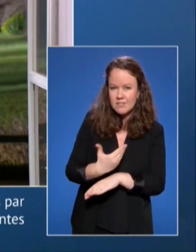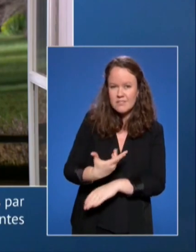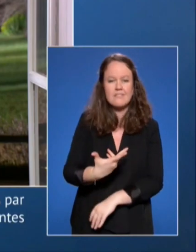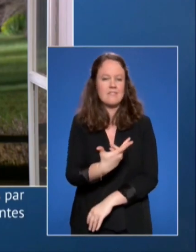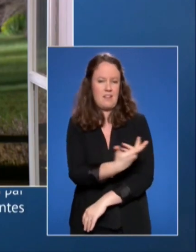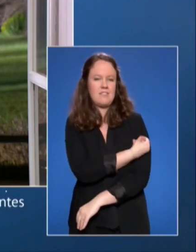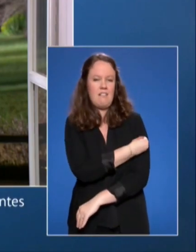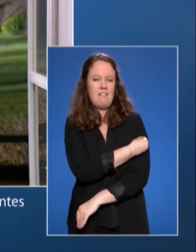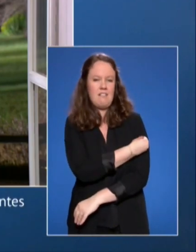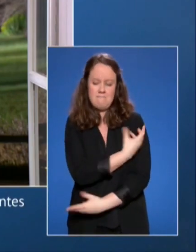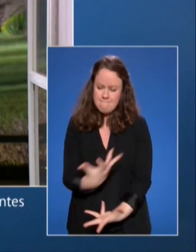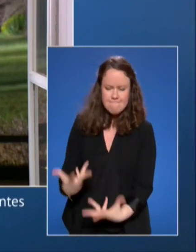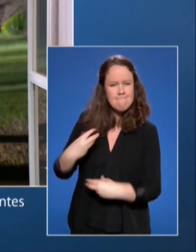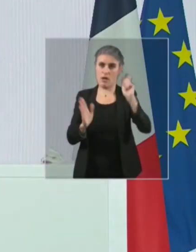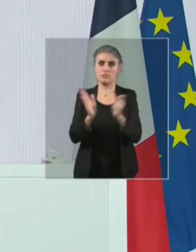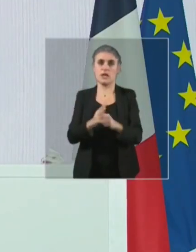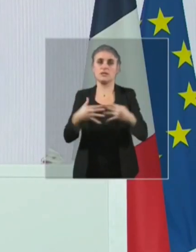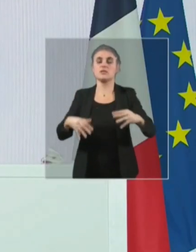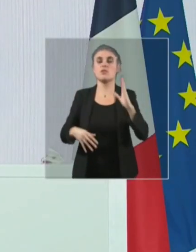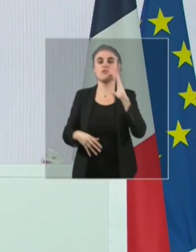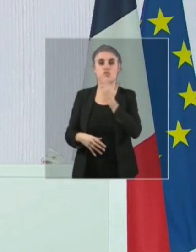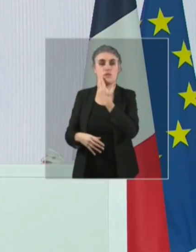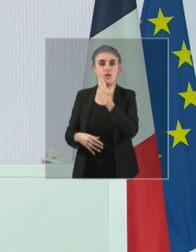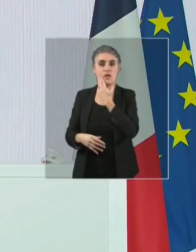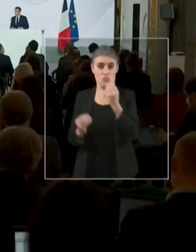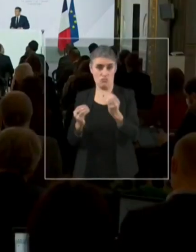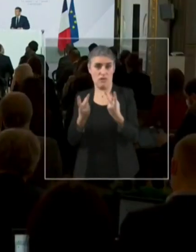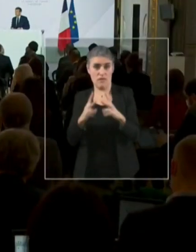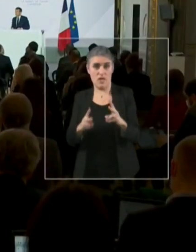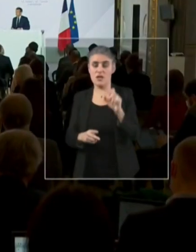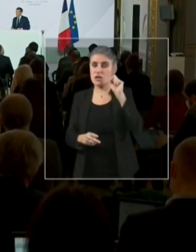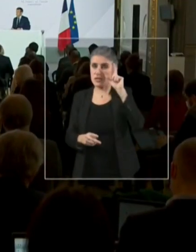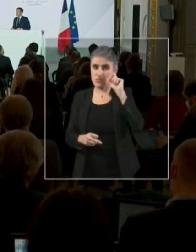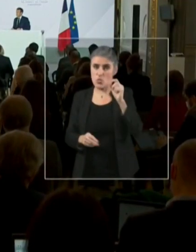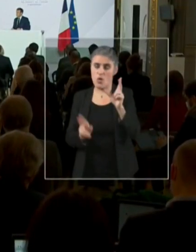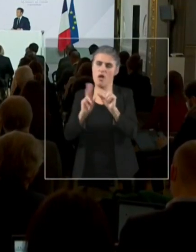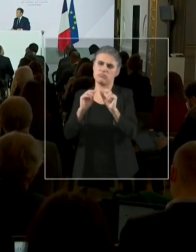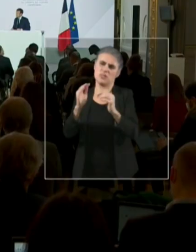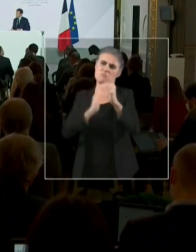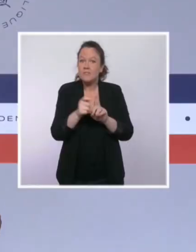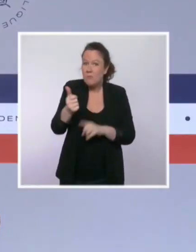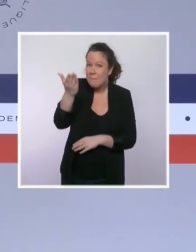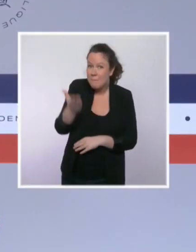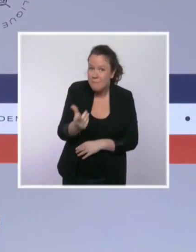crispado todavía más el ya tenso debate en francia sobre el pasaporte de vacunación